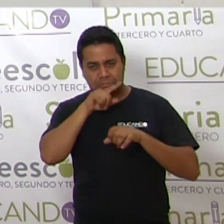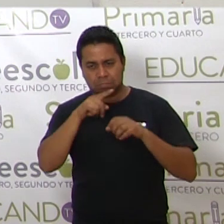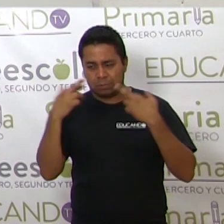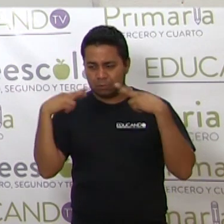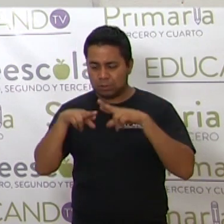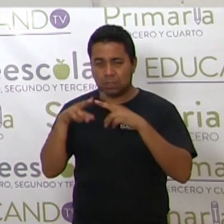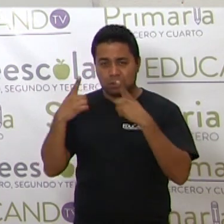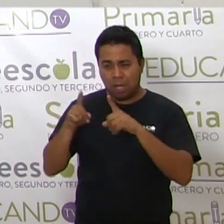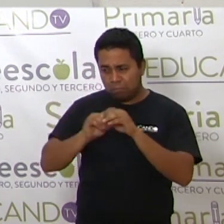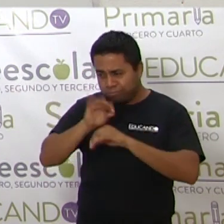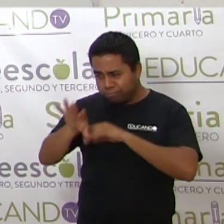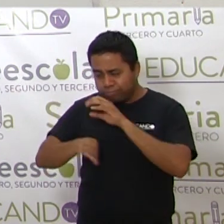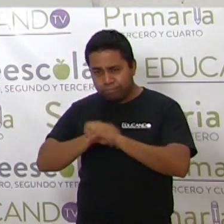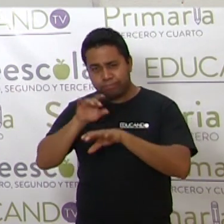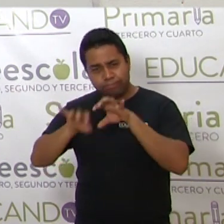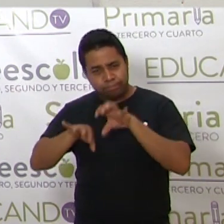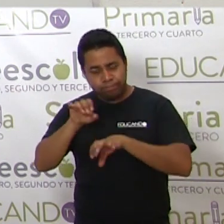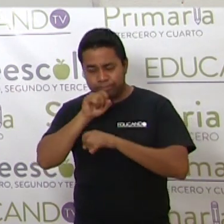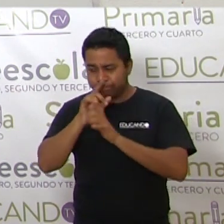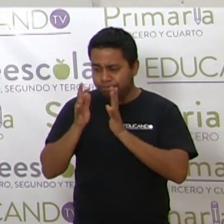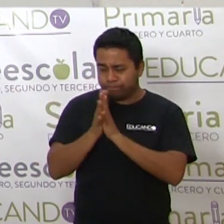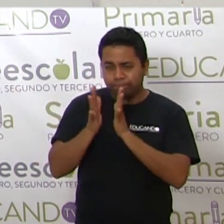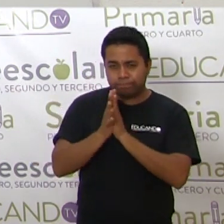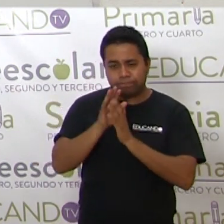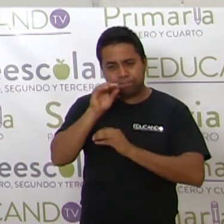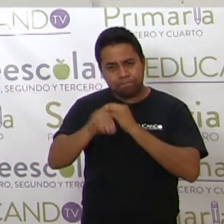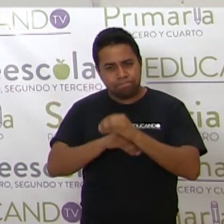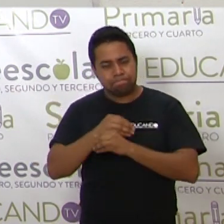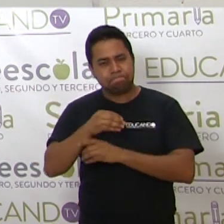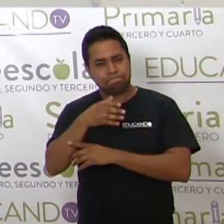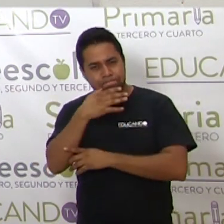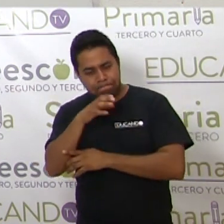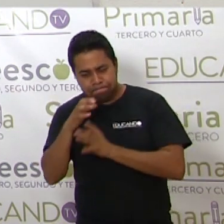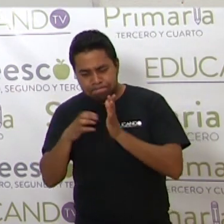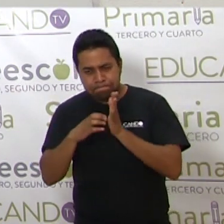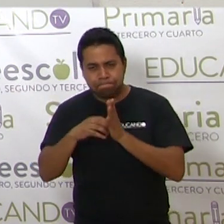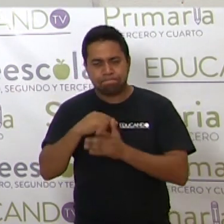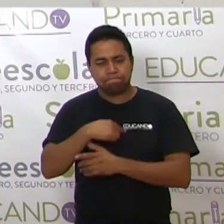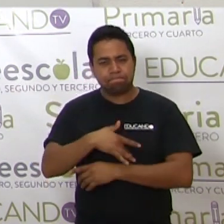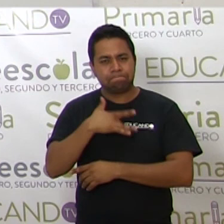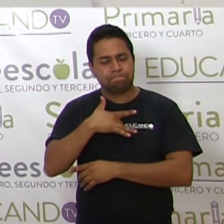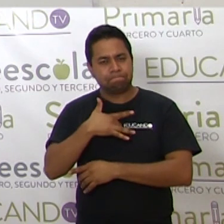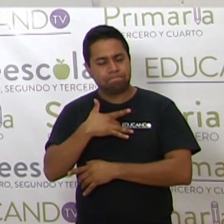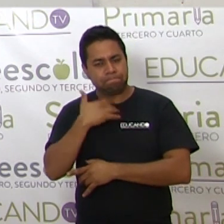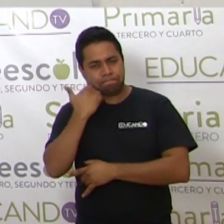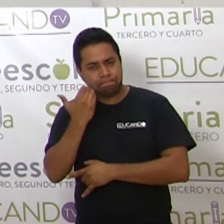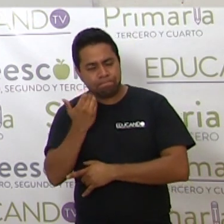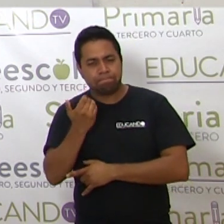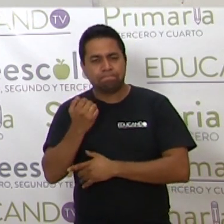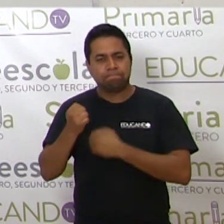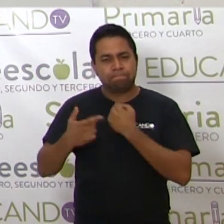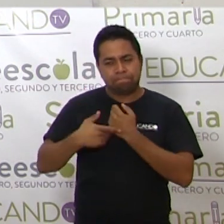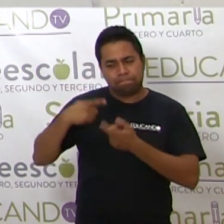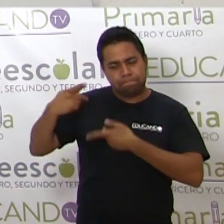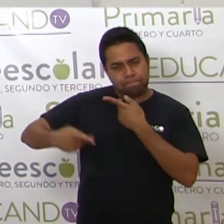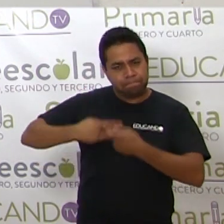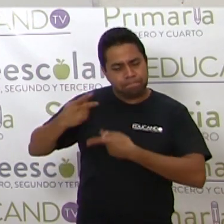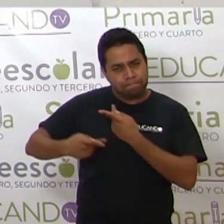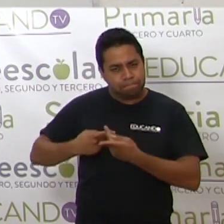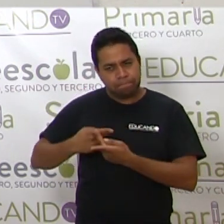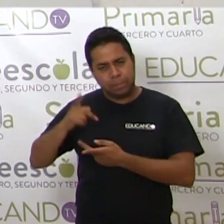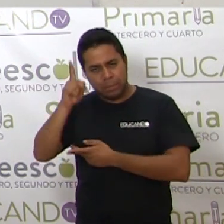maestro david que también participa poniendo comentarios y me gustaría muchísimo encontrar preguntas